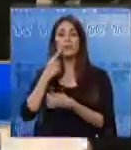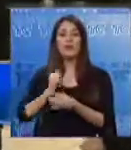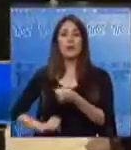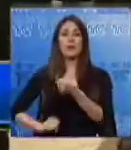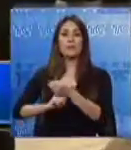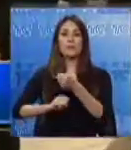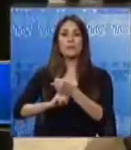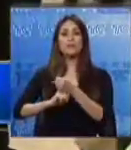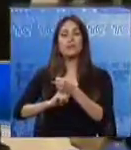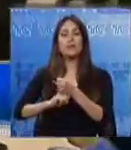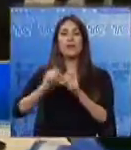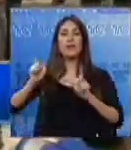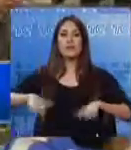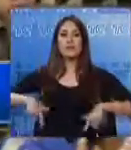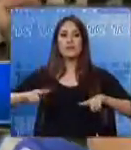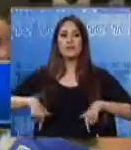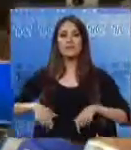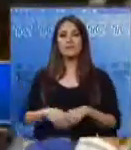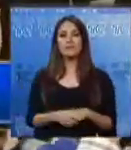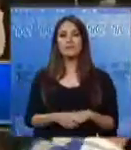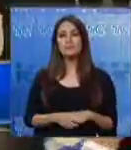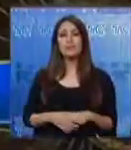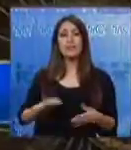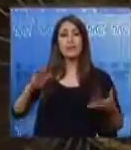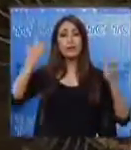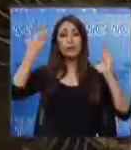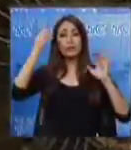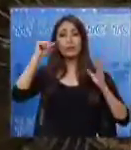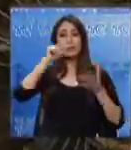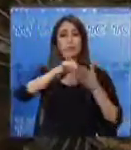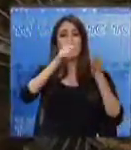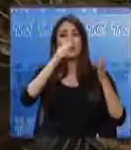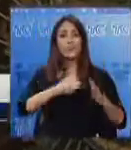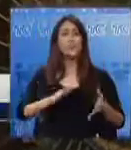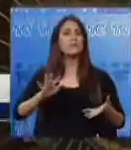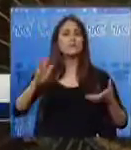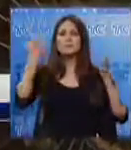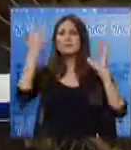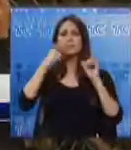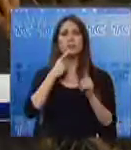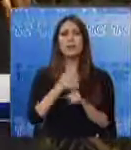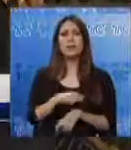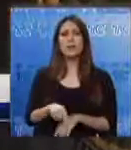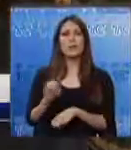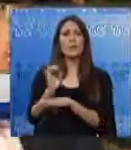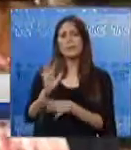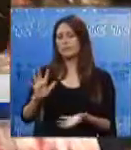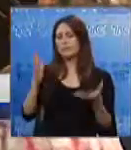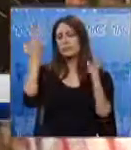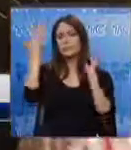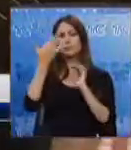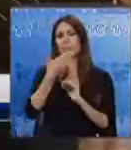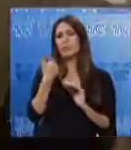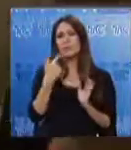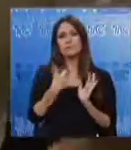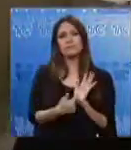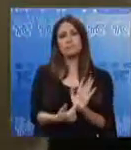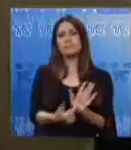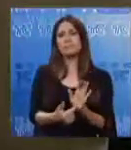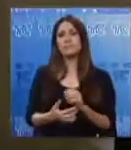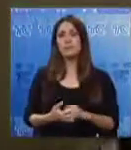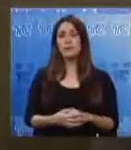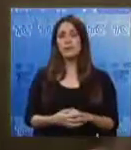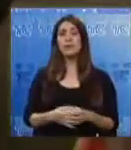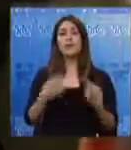posible candidatura de Lenín Moreno. La Revolución Ciudadana ha sido un proceso que ha transformado radicalmente el país y es nuestra mejor carta de presentación. Lo propio